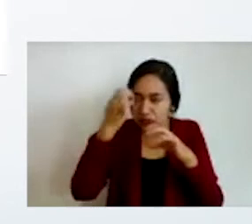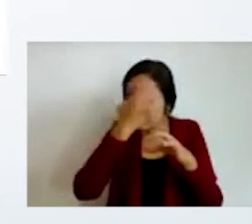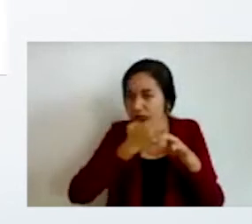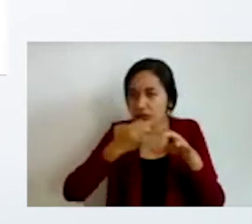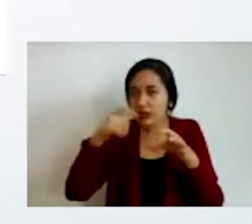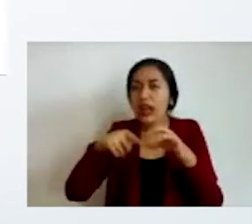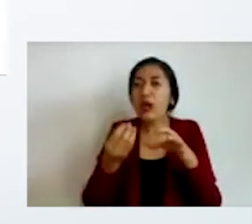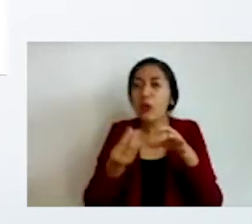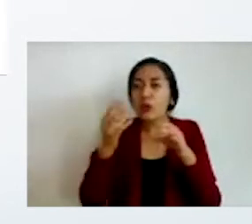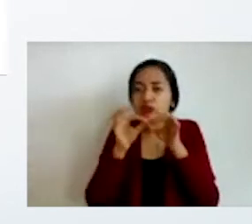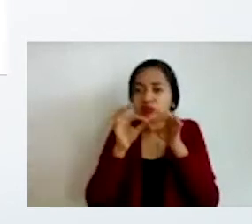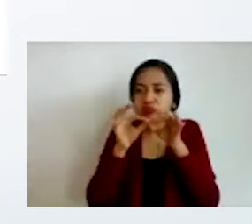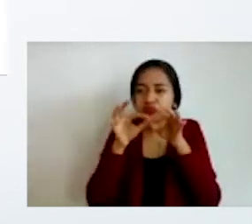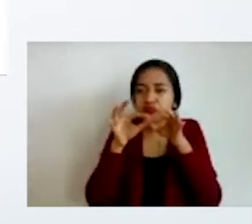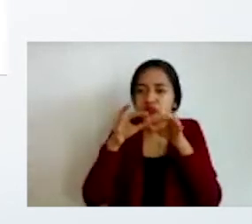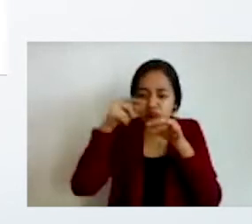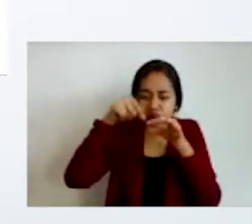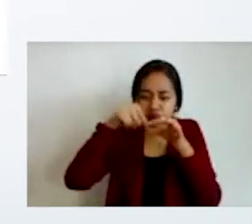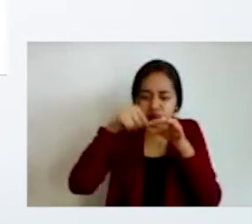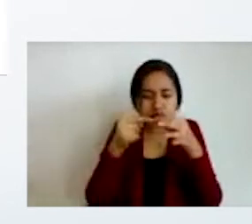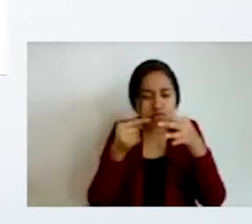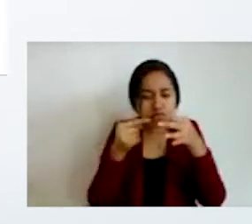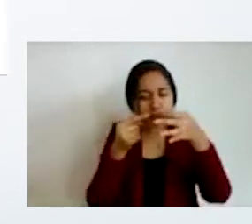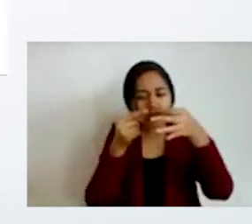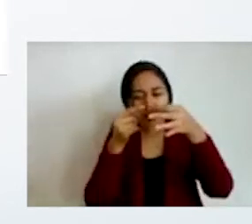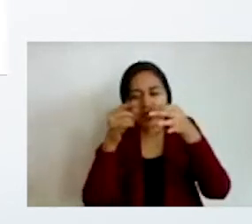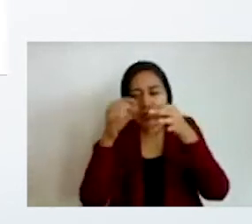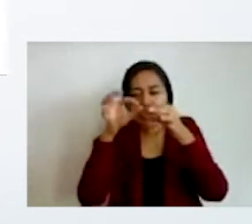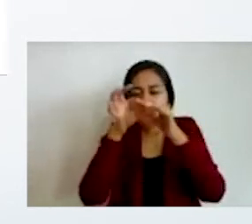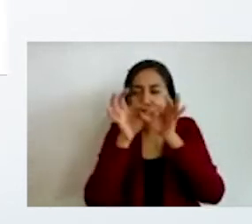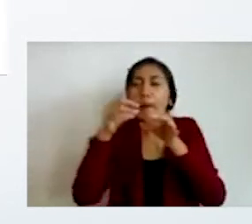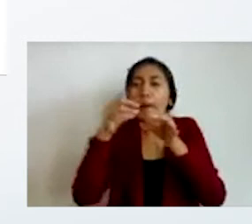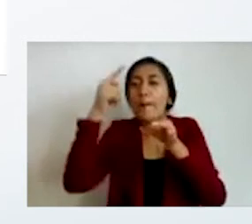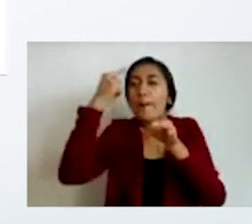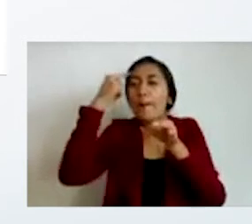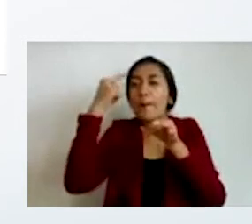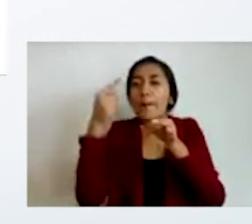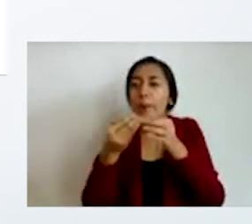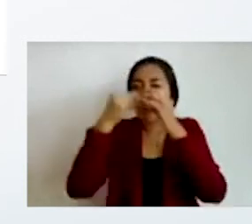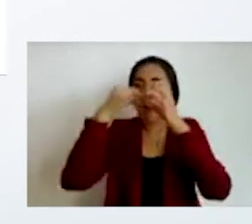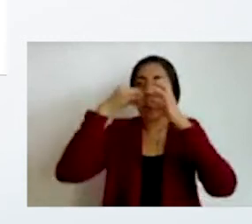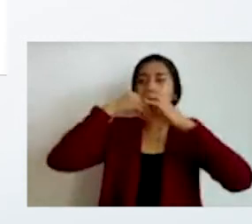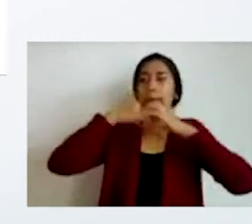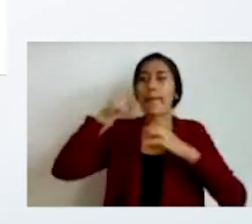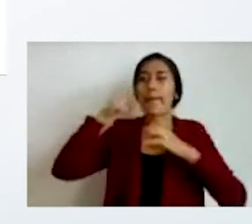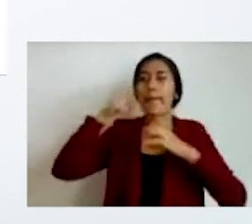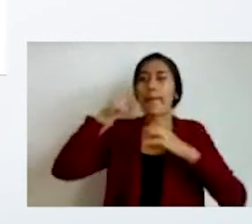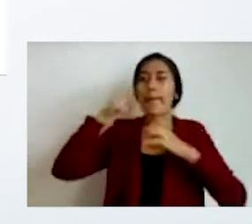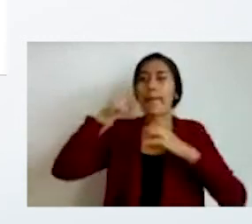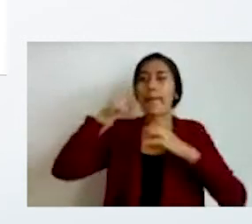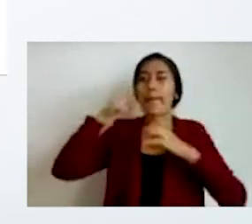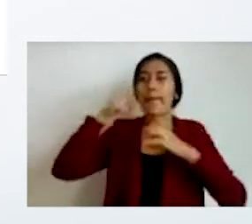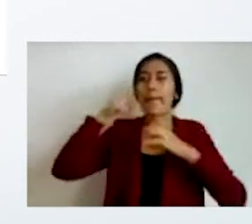del inóculo, cuántas bacterias, por ejemplo, se necesita ingerir para poder desarrollar fiebre